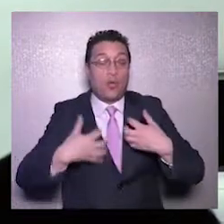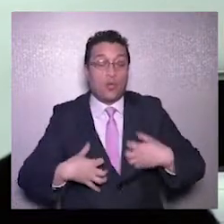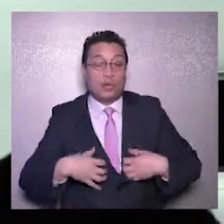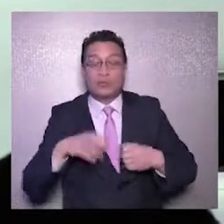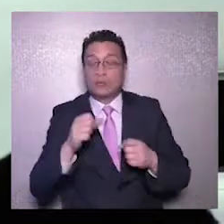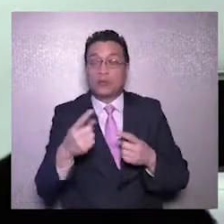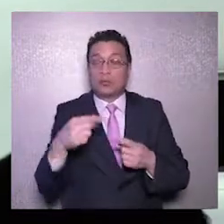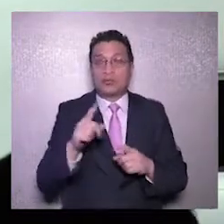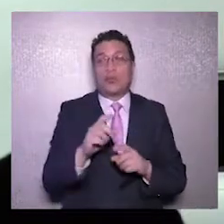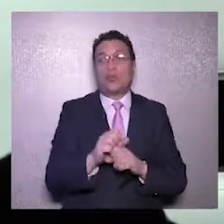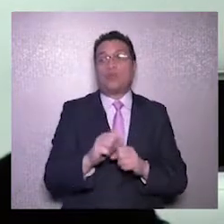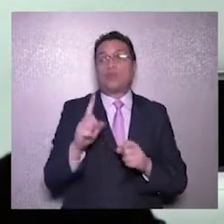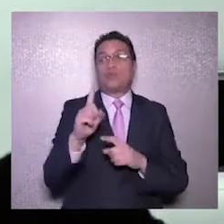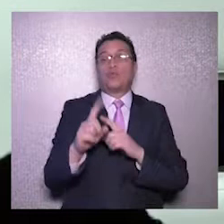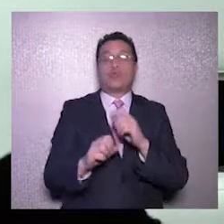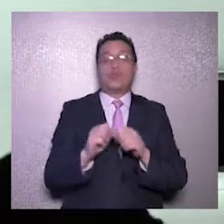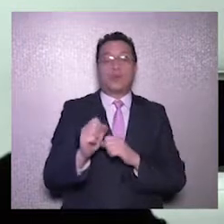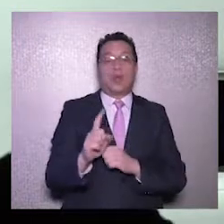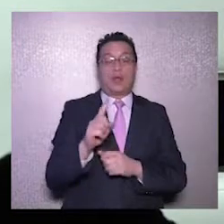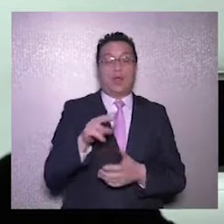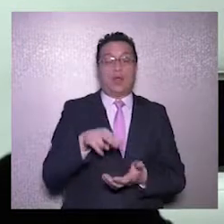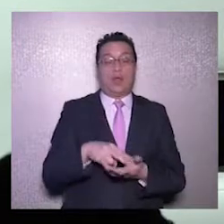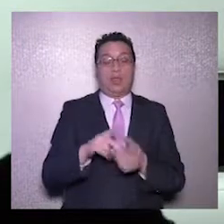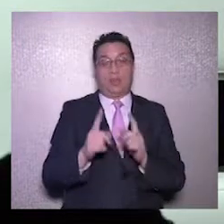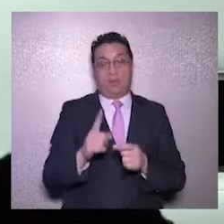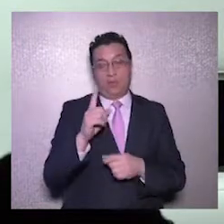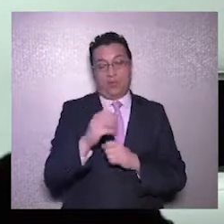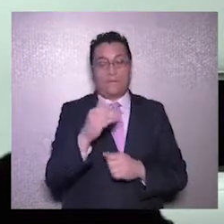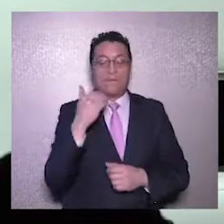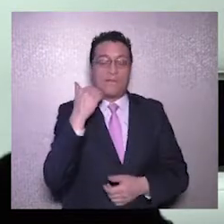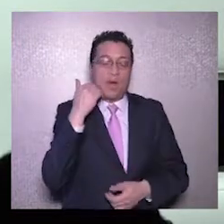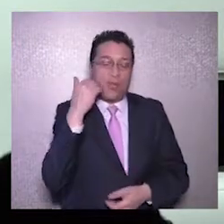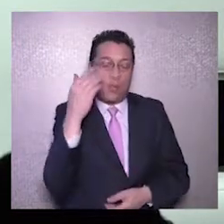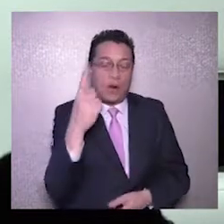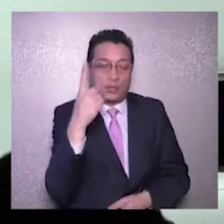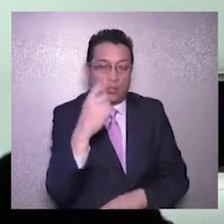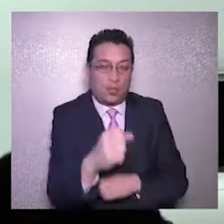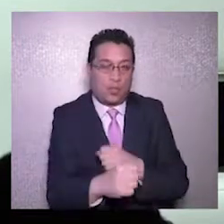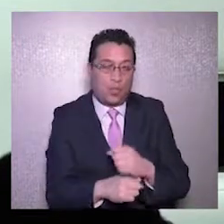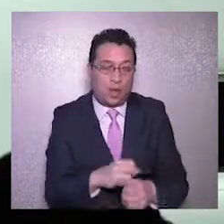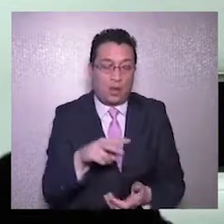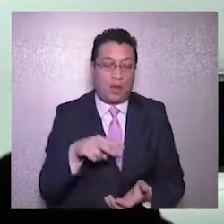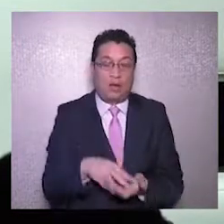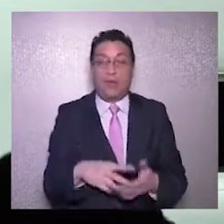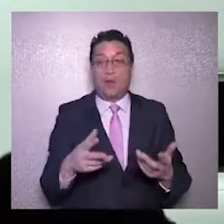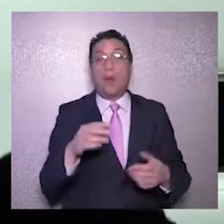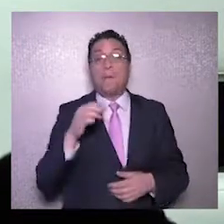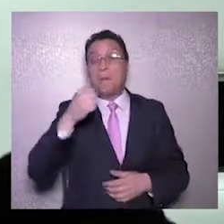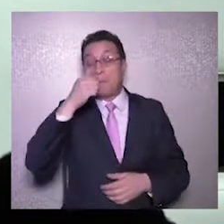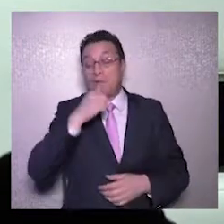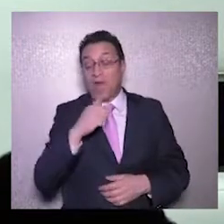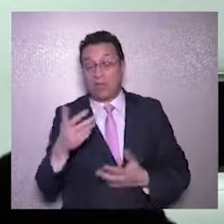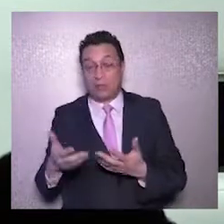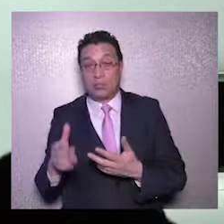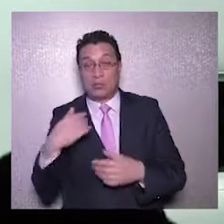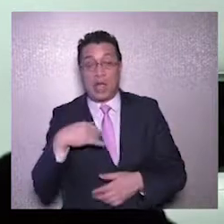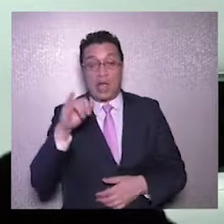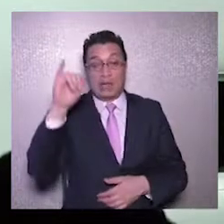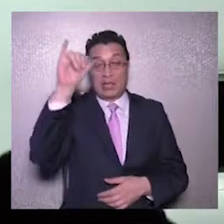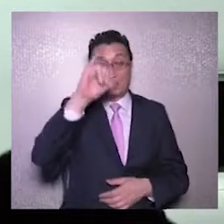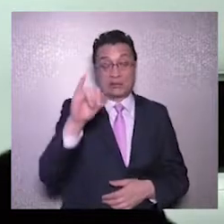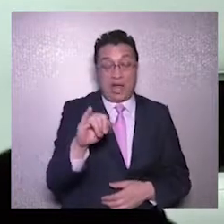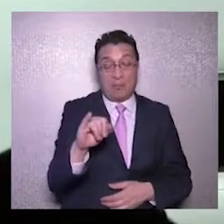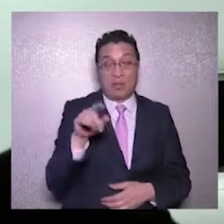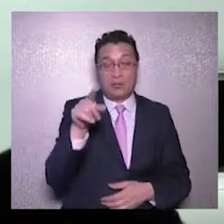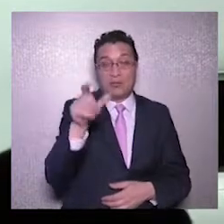Es vergonzoso que tenga que esperar un año. Es vergonzoso. Si está en el sector privado y está en un ISAPRE,